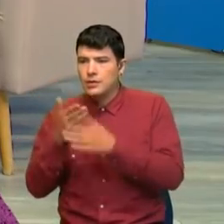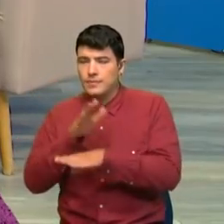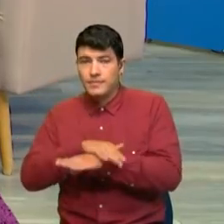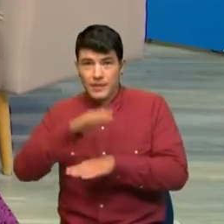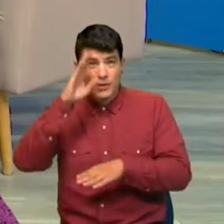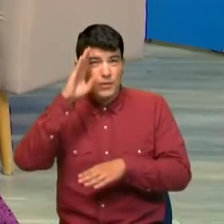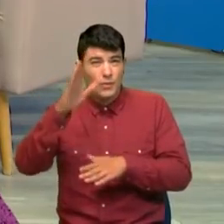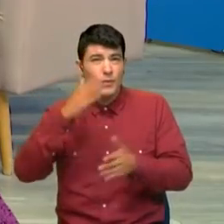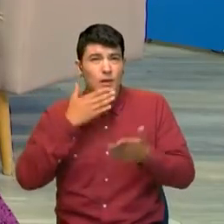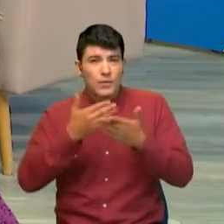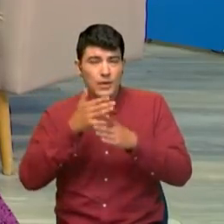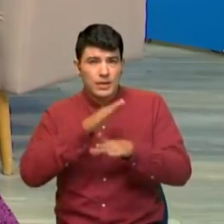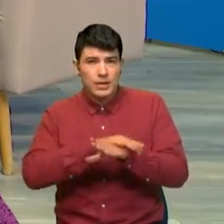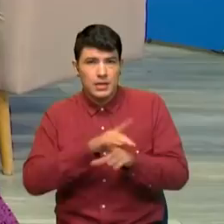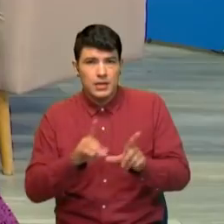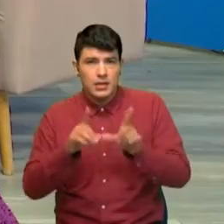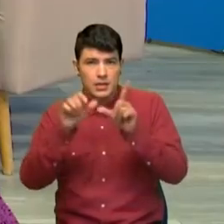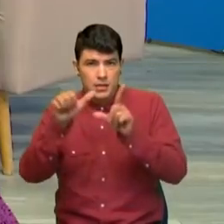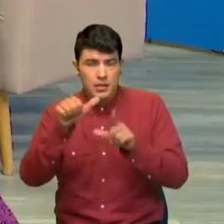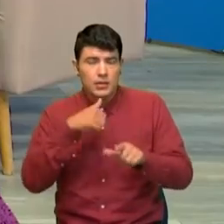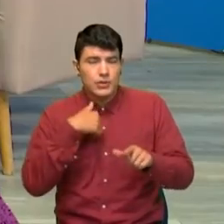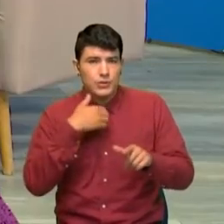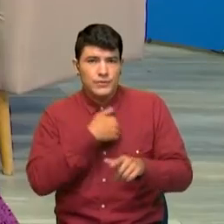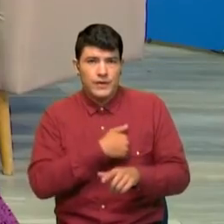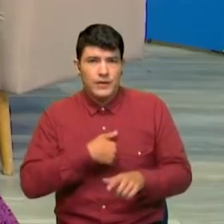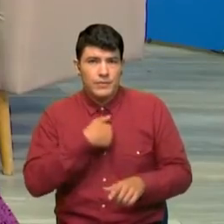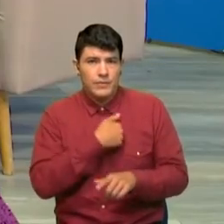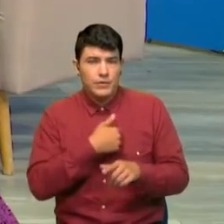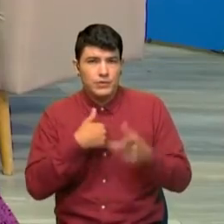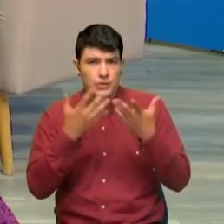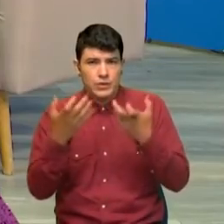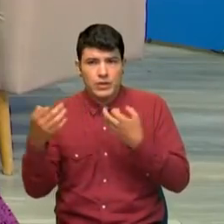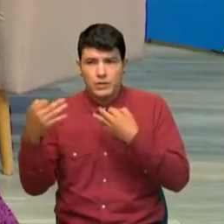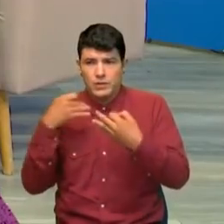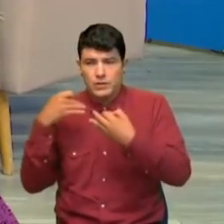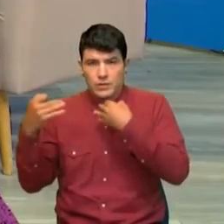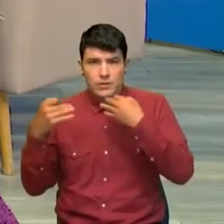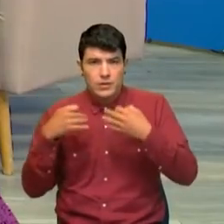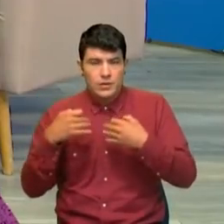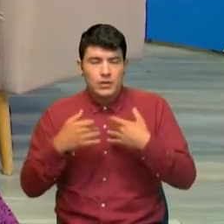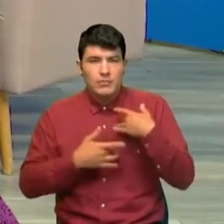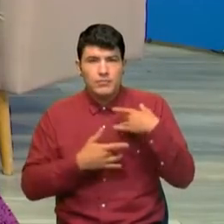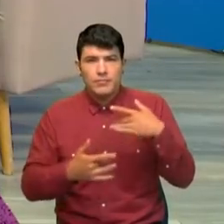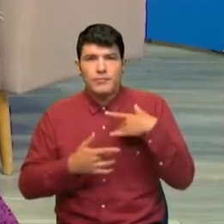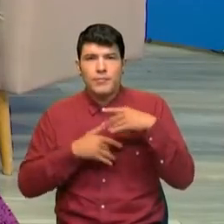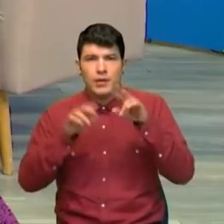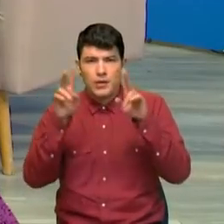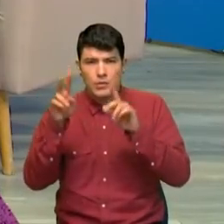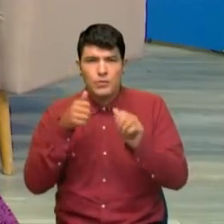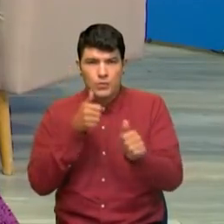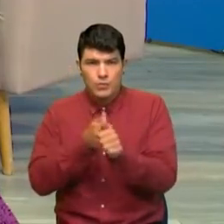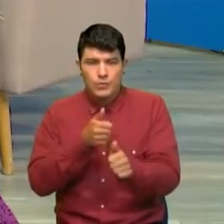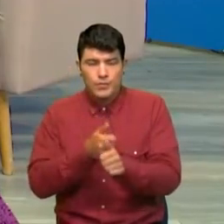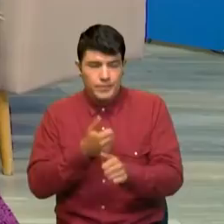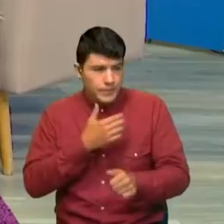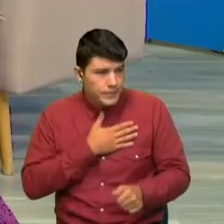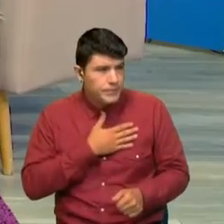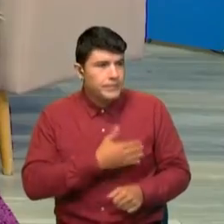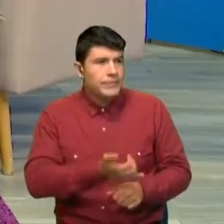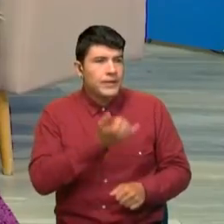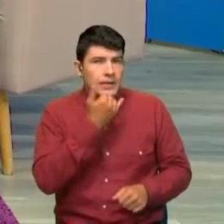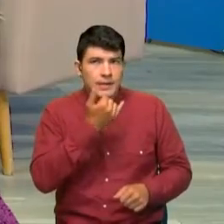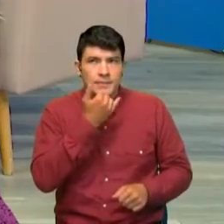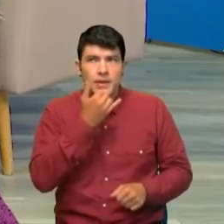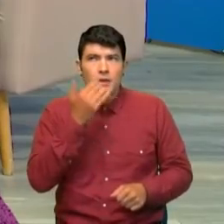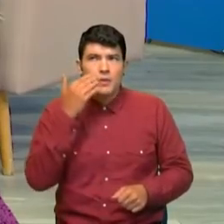buenas tardes, doctora. Hazme un favor, lo que pasa es que quisiera que me hicieran el favor y me colaboraran en una asesoría. Lo que pasa es que